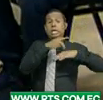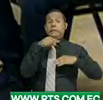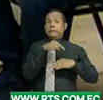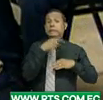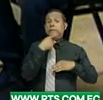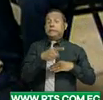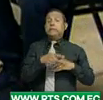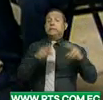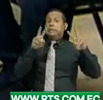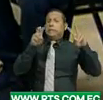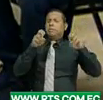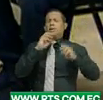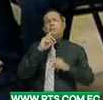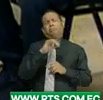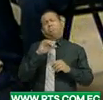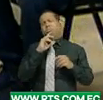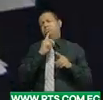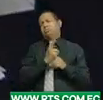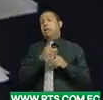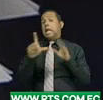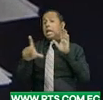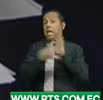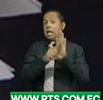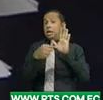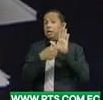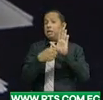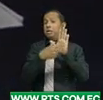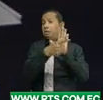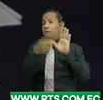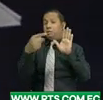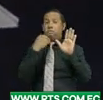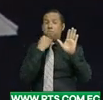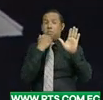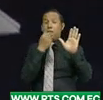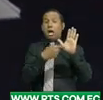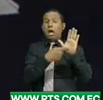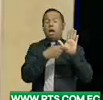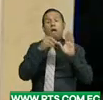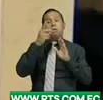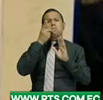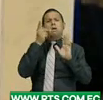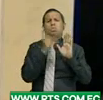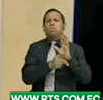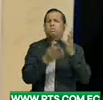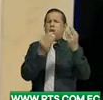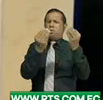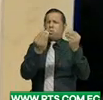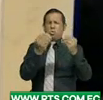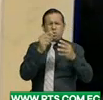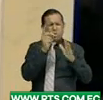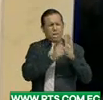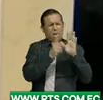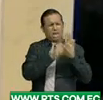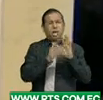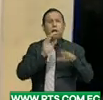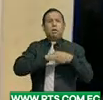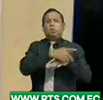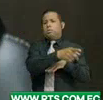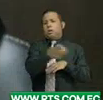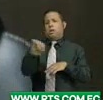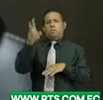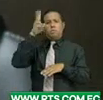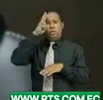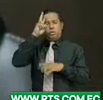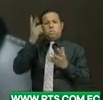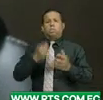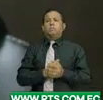que estos casos están penados y que las denuncias por estafas de este tipo han aumentado en los últimos meses. Como